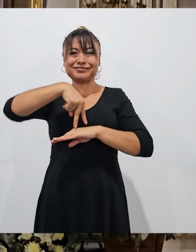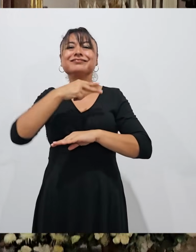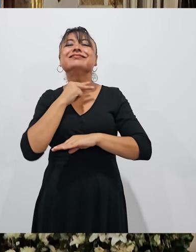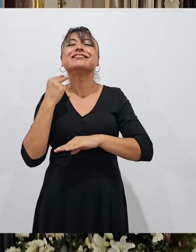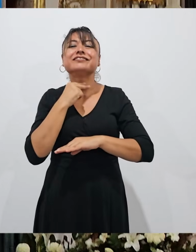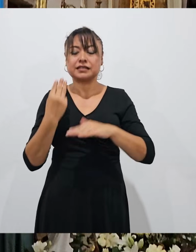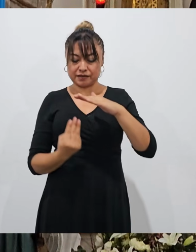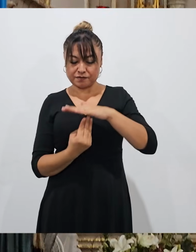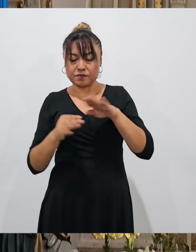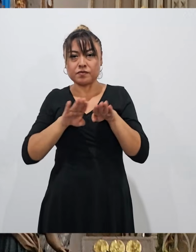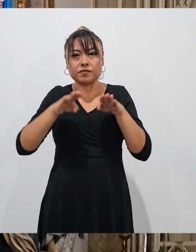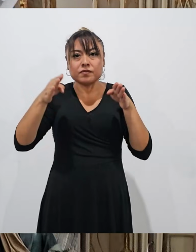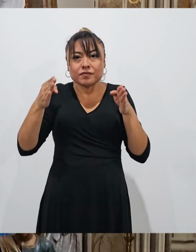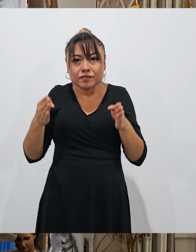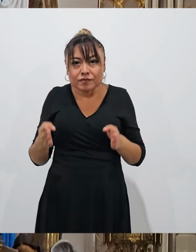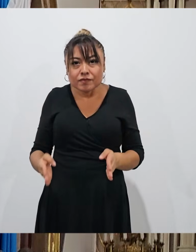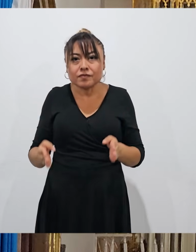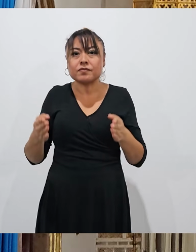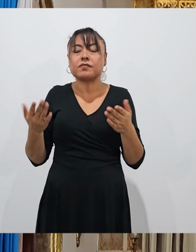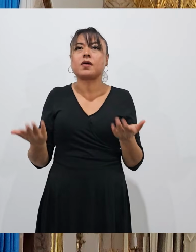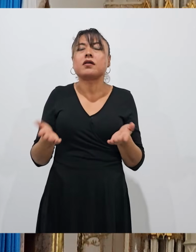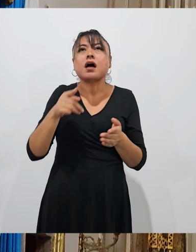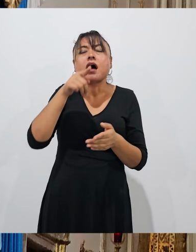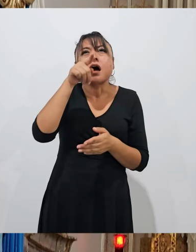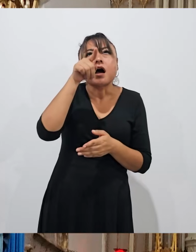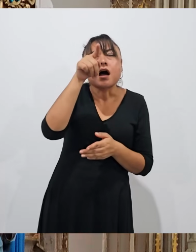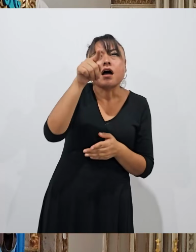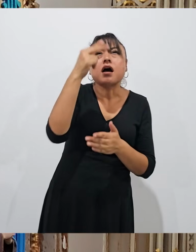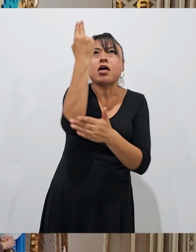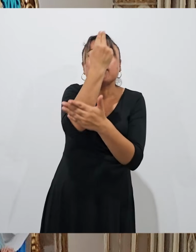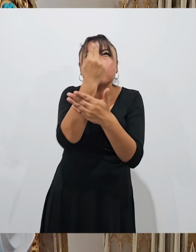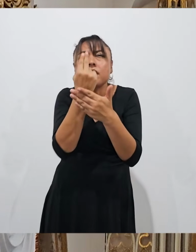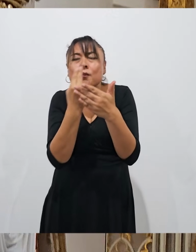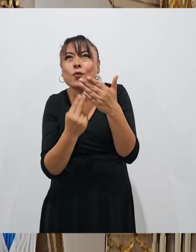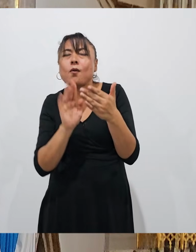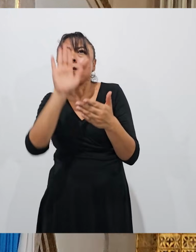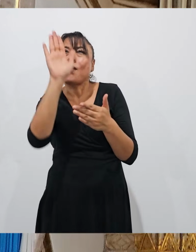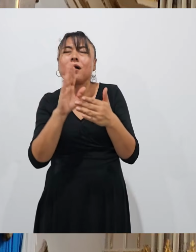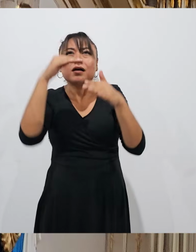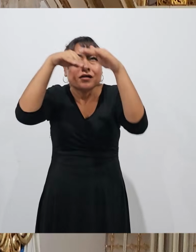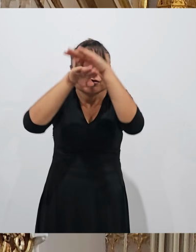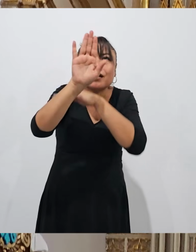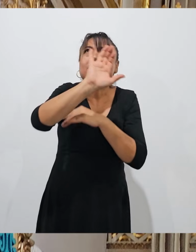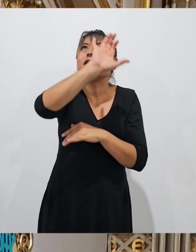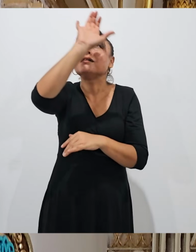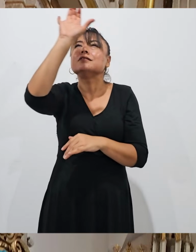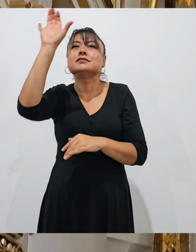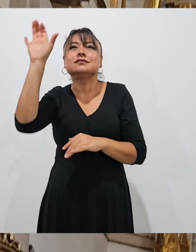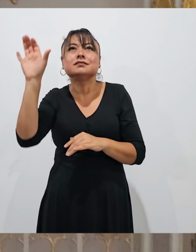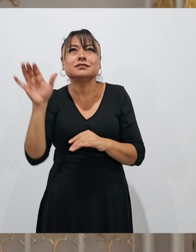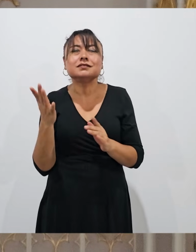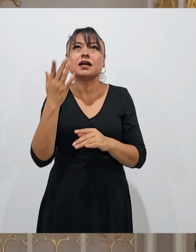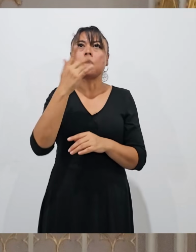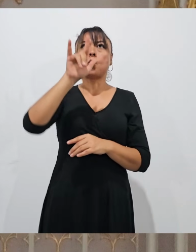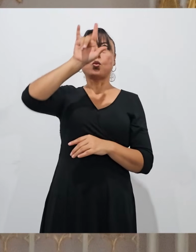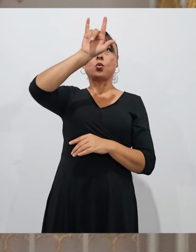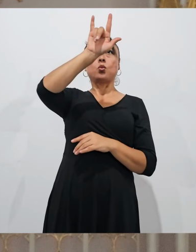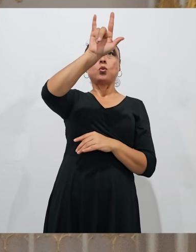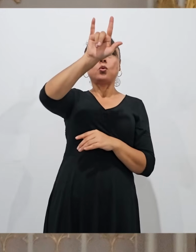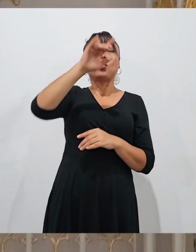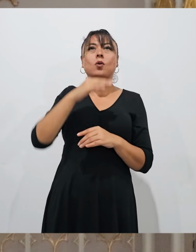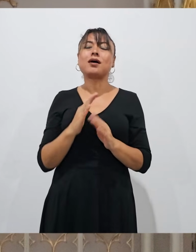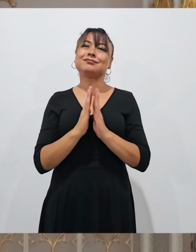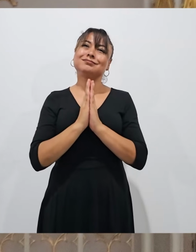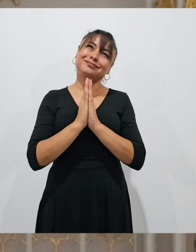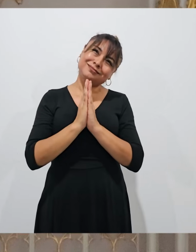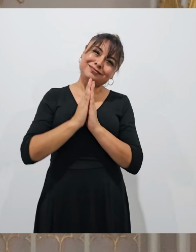simbolismo, cuya hechura, cual filigrana neogótica, se presenta como la gran puerta celestial, resguardada al centro por Nuestra Señora del Refugio